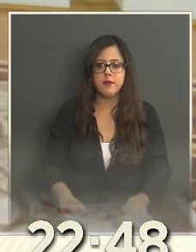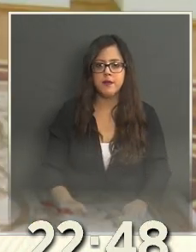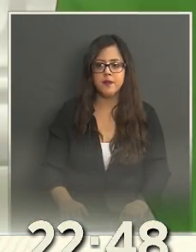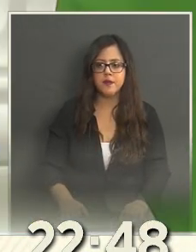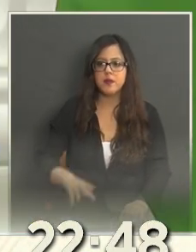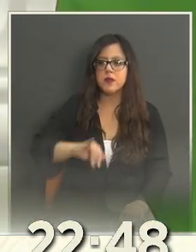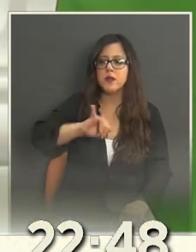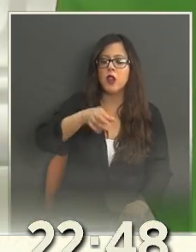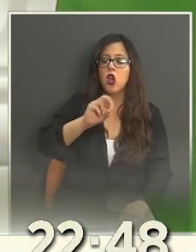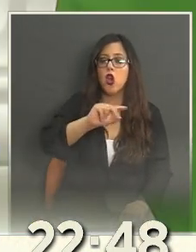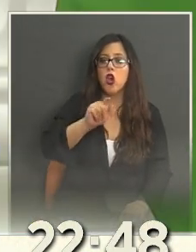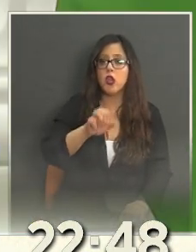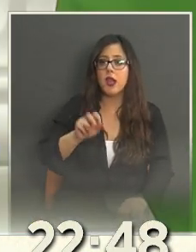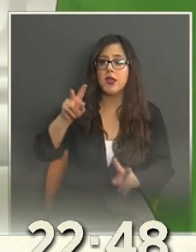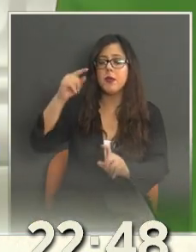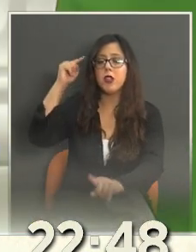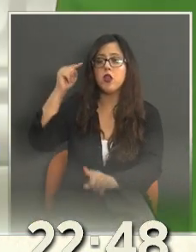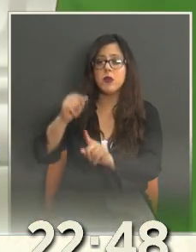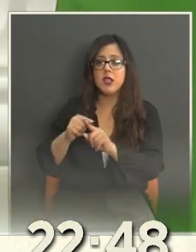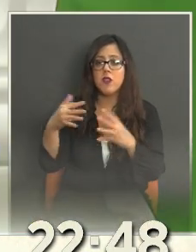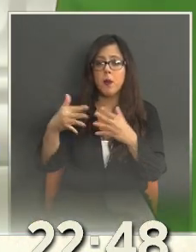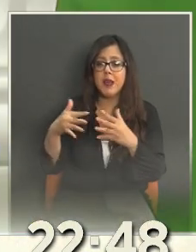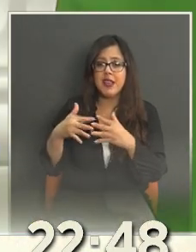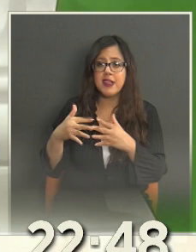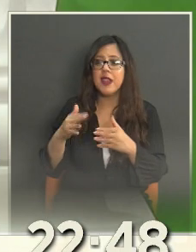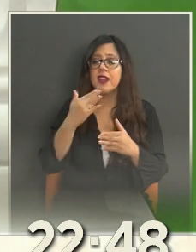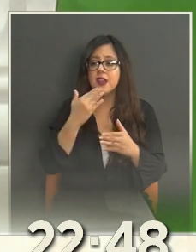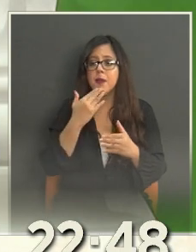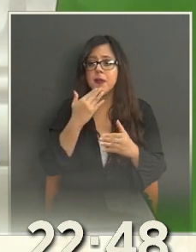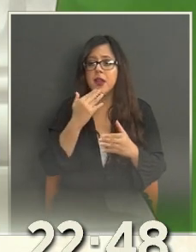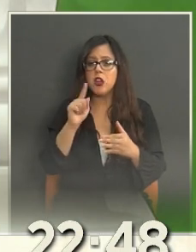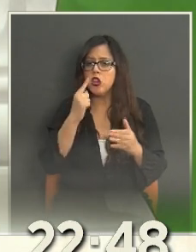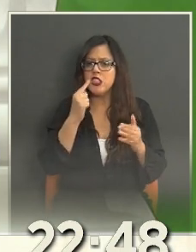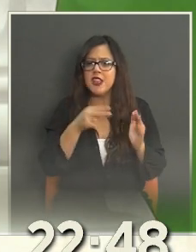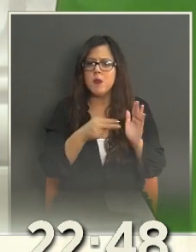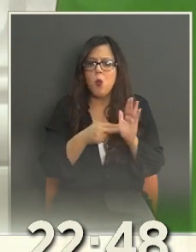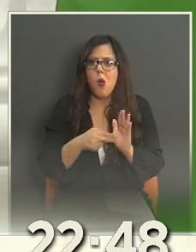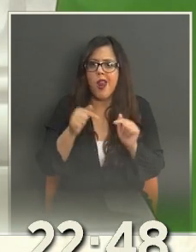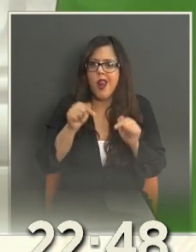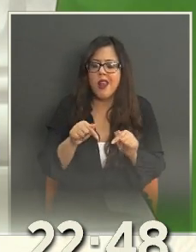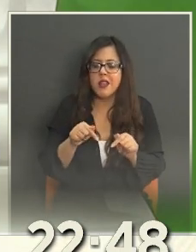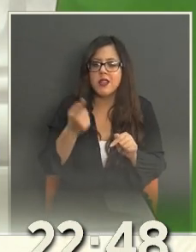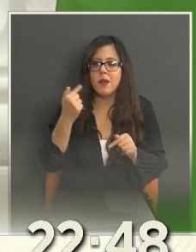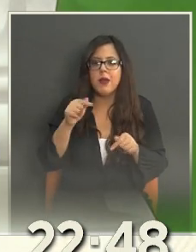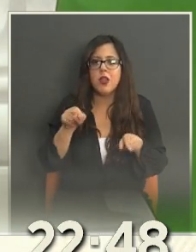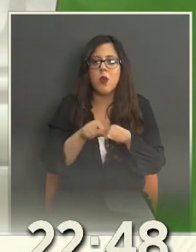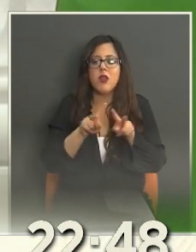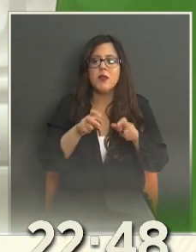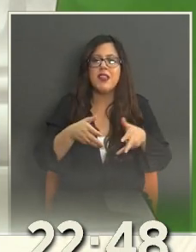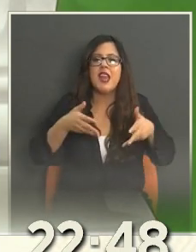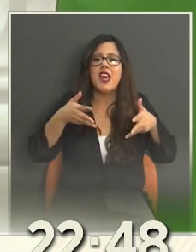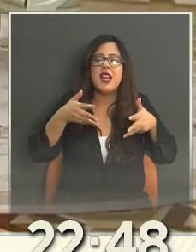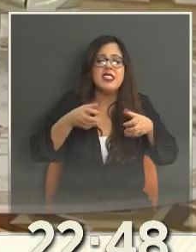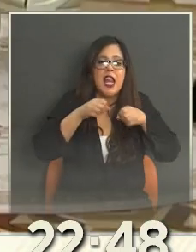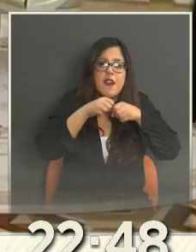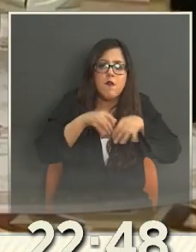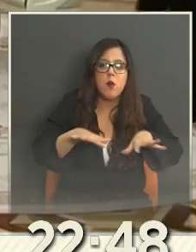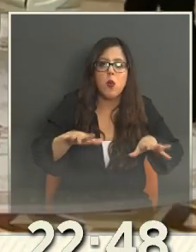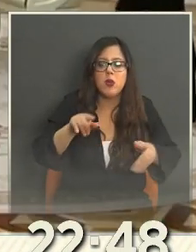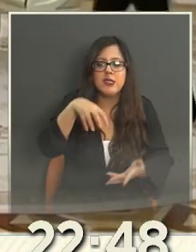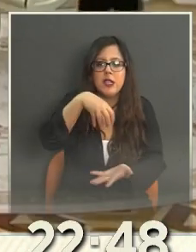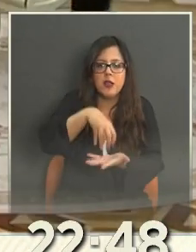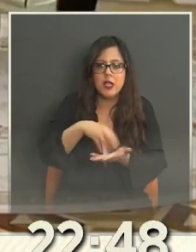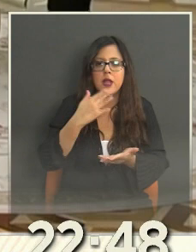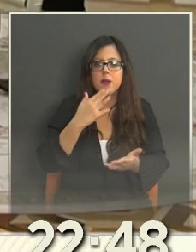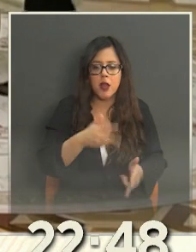punto de vista del objetivo militar está implícito también en esto con su influencia en la zona y con la amenaza latente que siempre ha